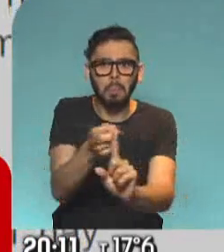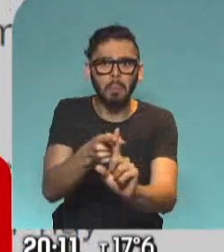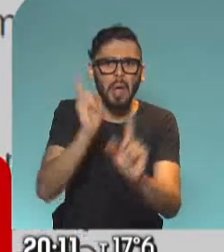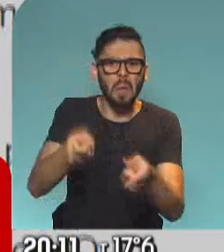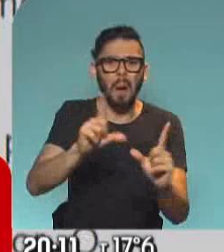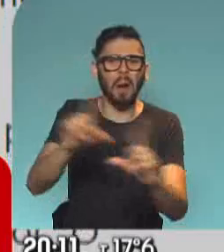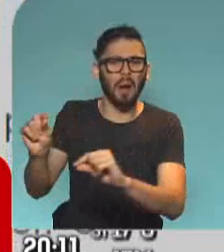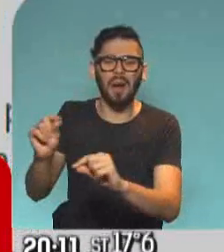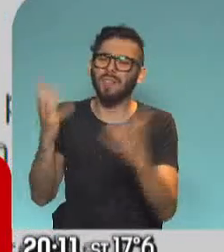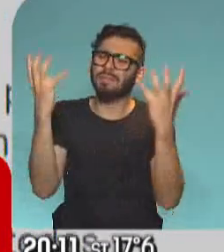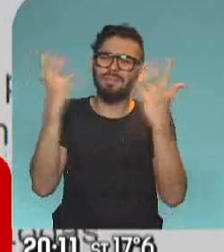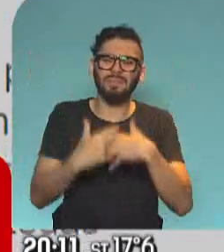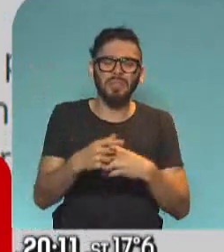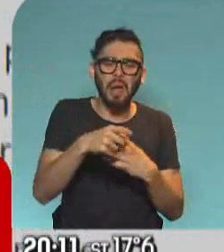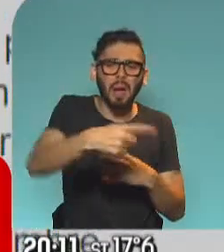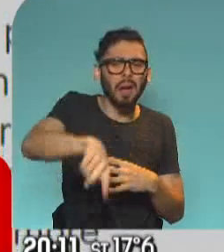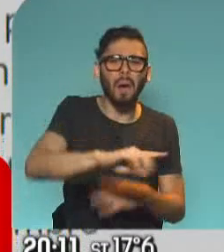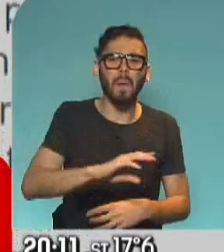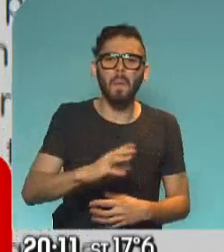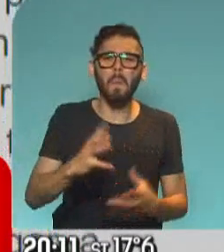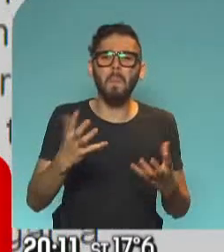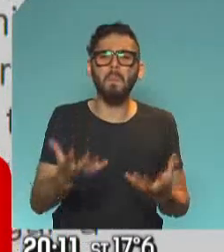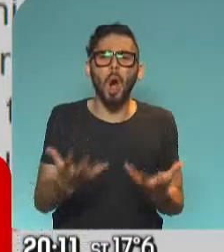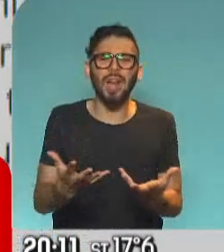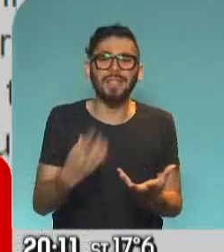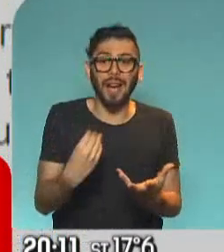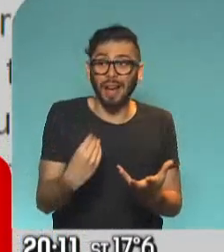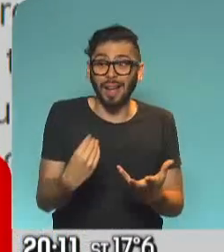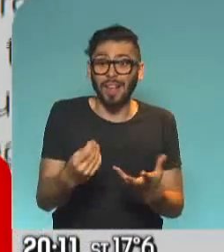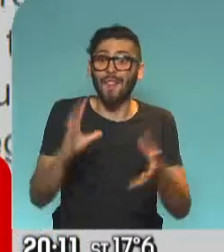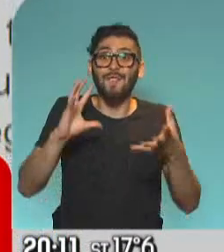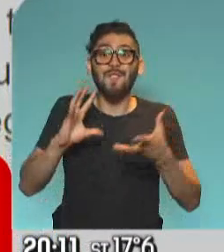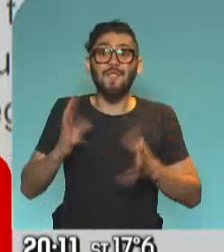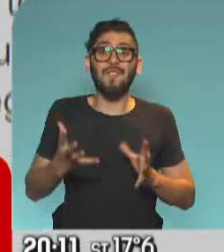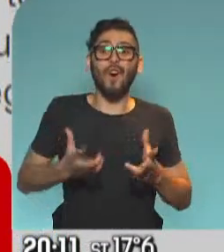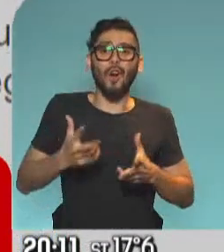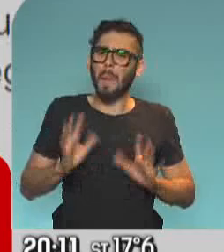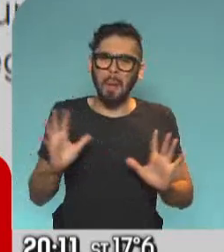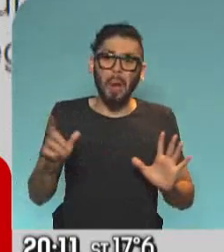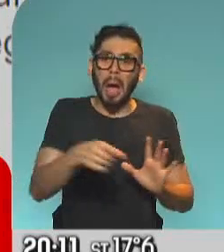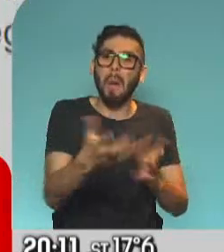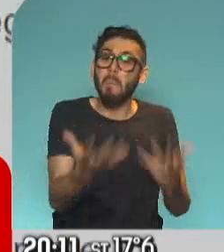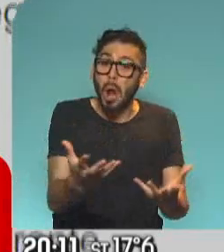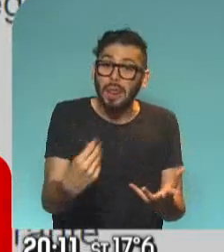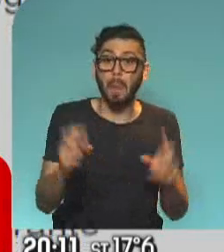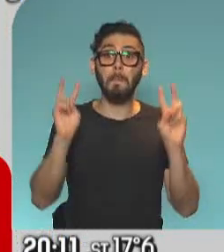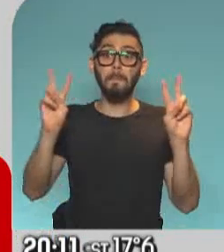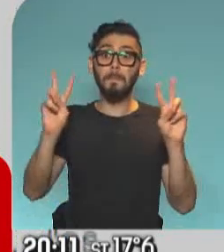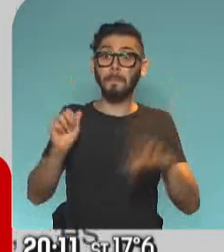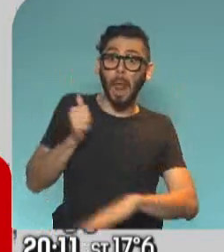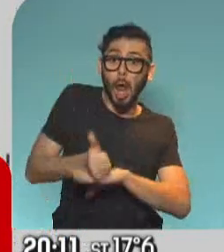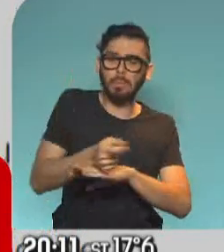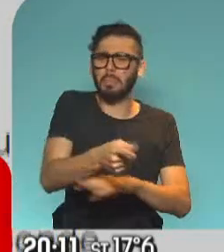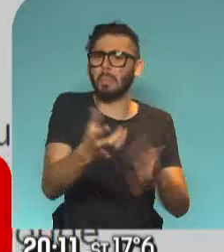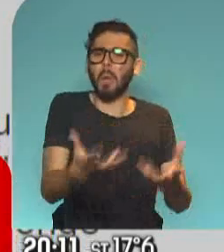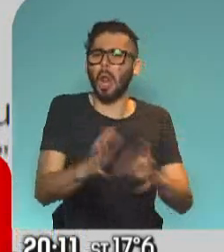les molesta a esos sectores no son las formas, sino que haya vuelto el peronismo al poder. Así te resumo, bueno, la primera certeza de Cristina. Pasamos